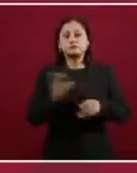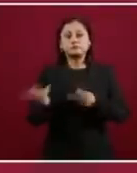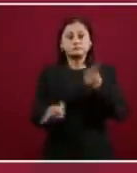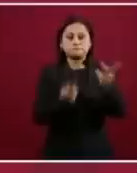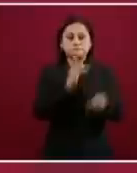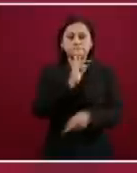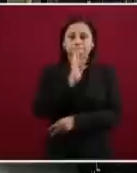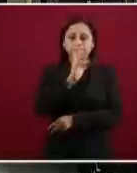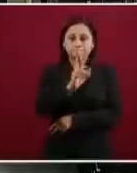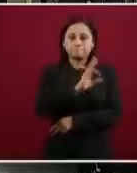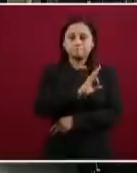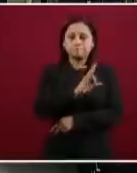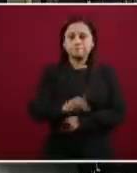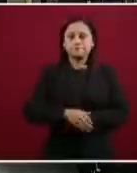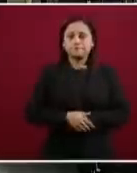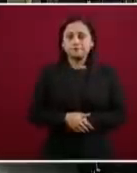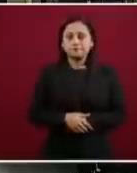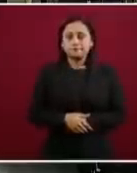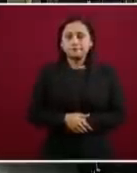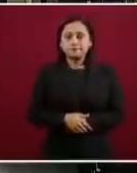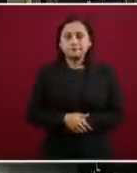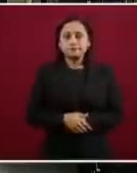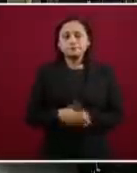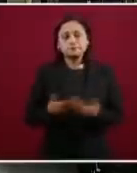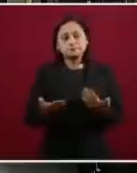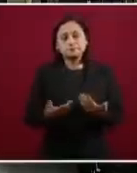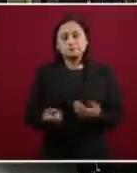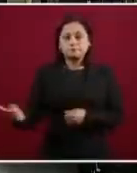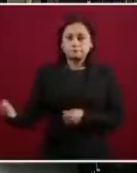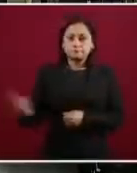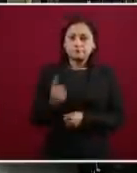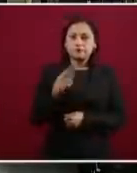respuestas. Vamos primero con Rogelio.